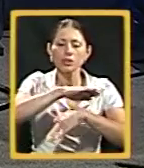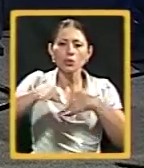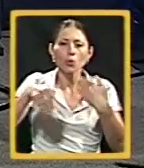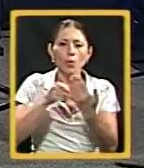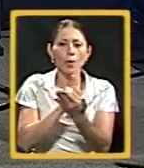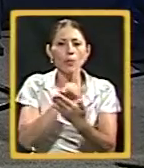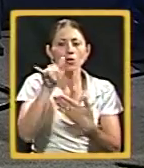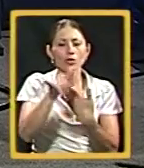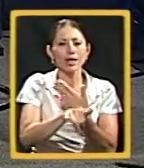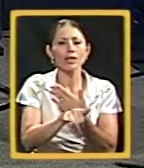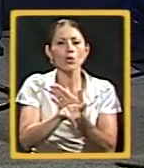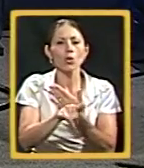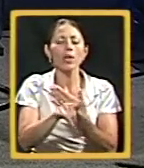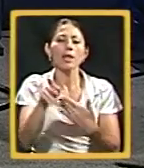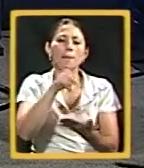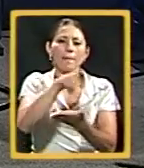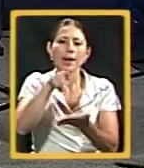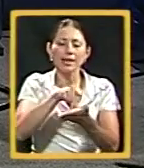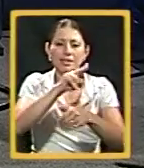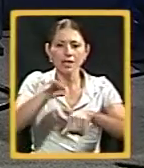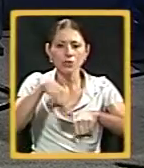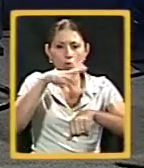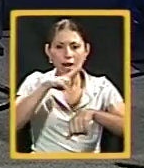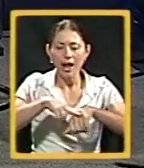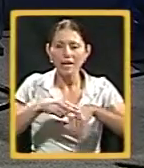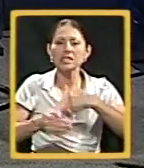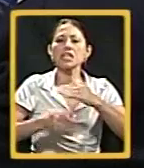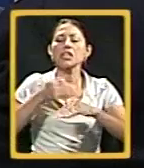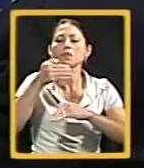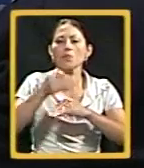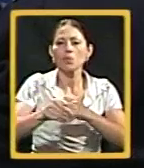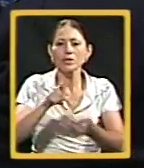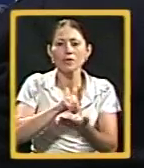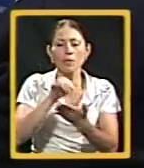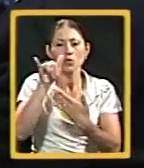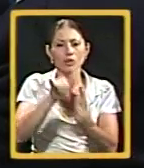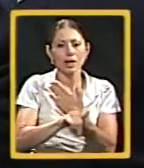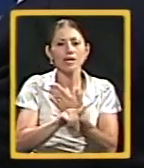proyecto de los parques nacionales y vino todo este proyecto de